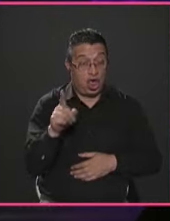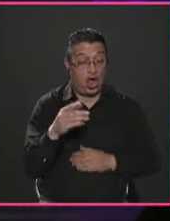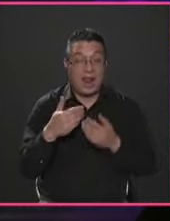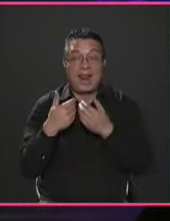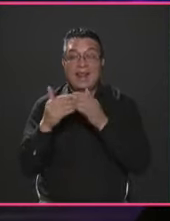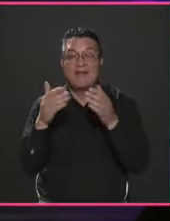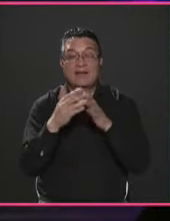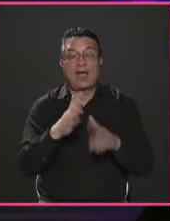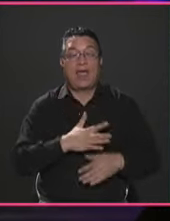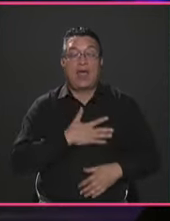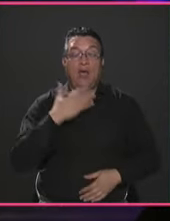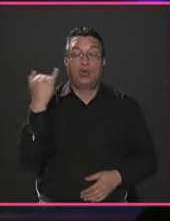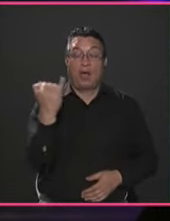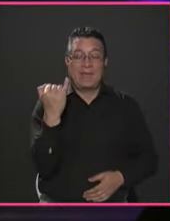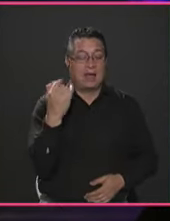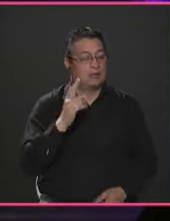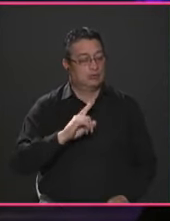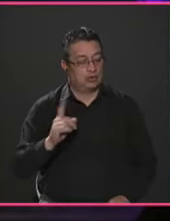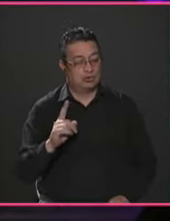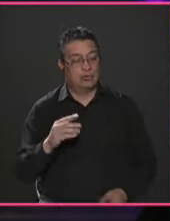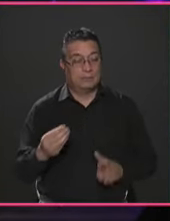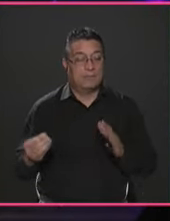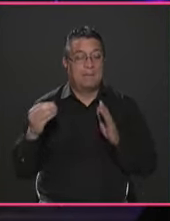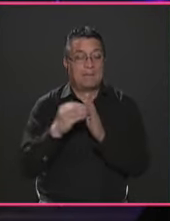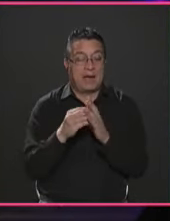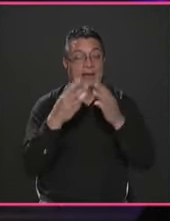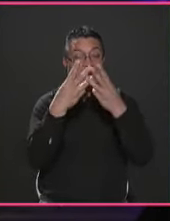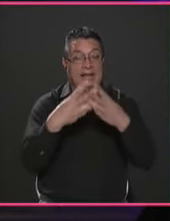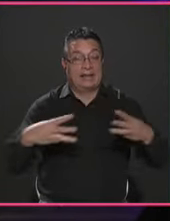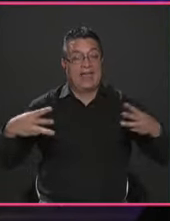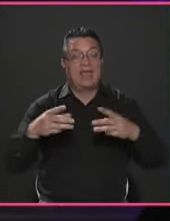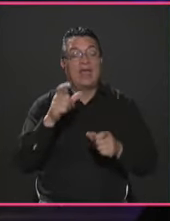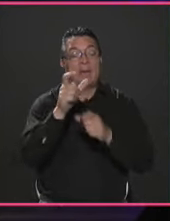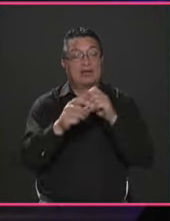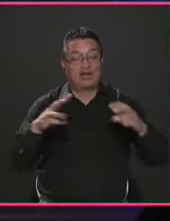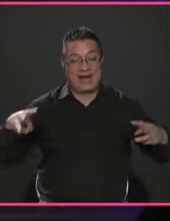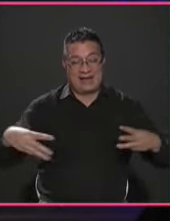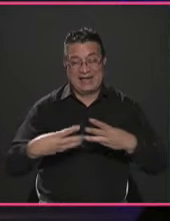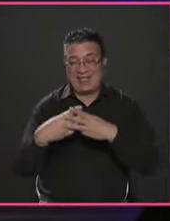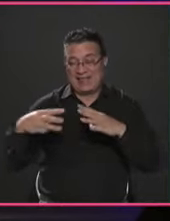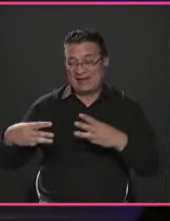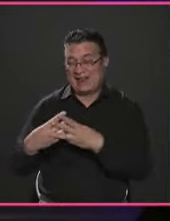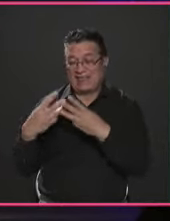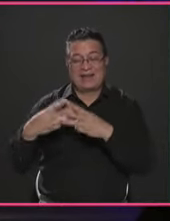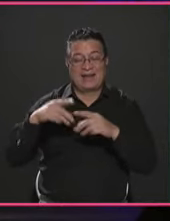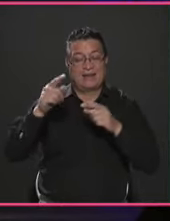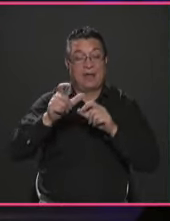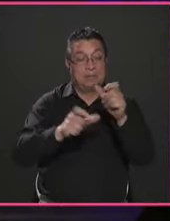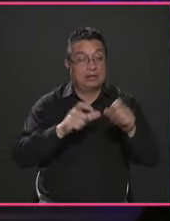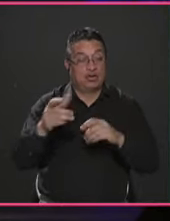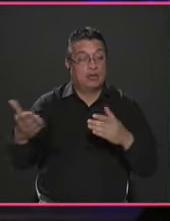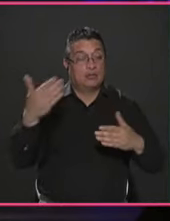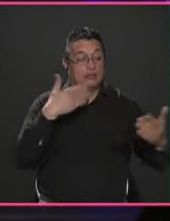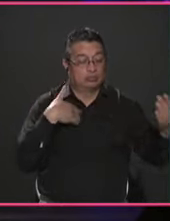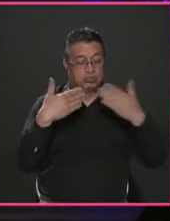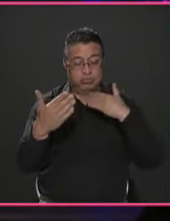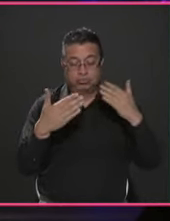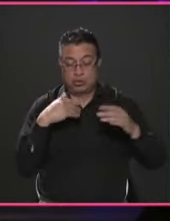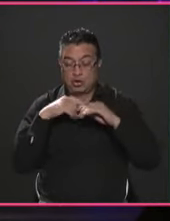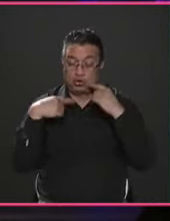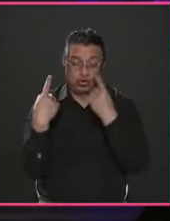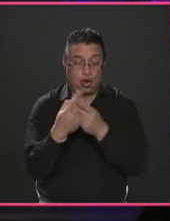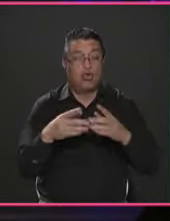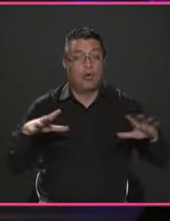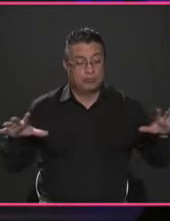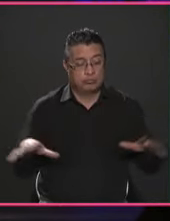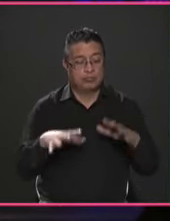libertad y autonomía lo que necesitamos son redes de personas redes de dar y recibir de personas que están dispuestas